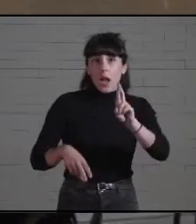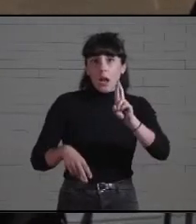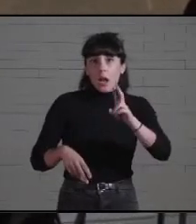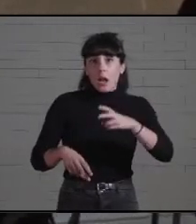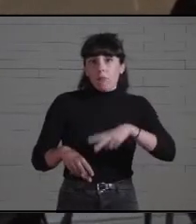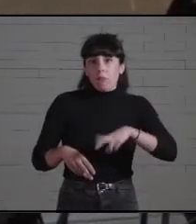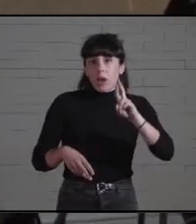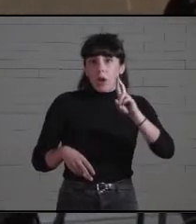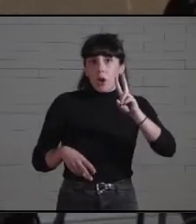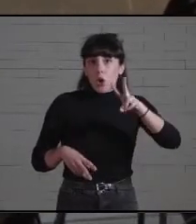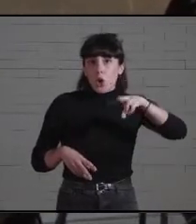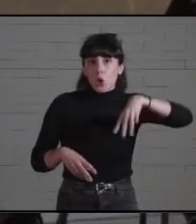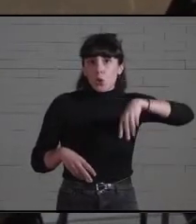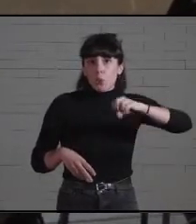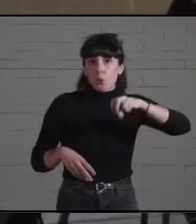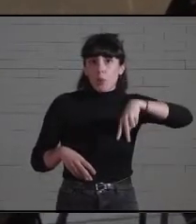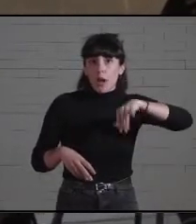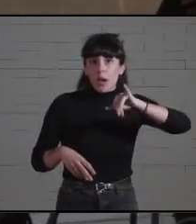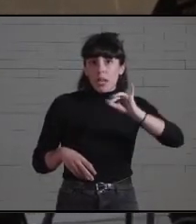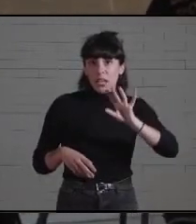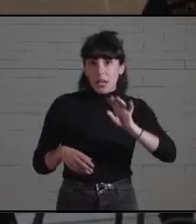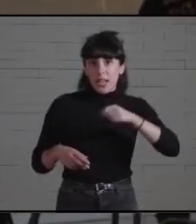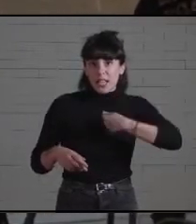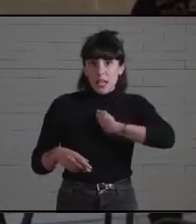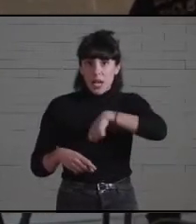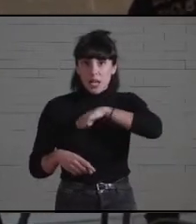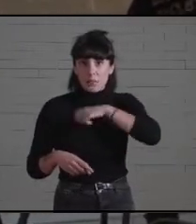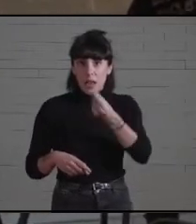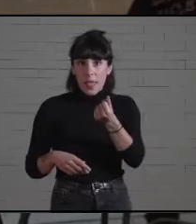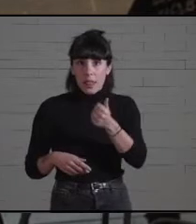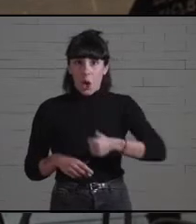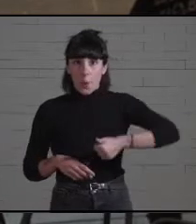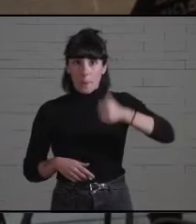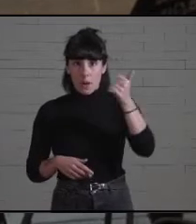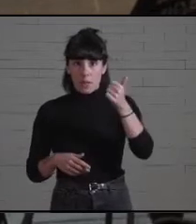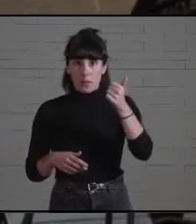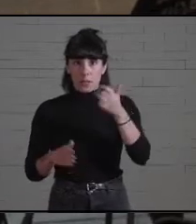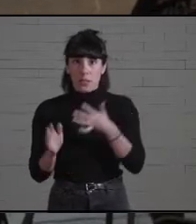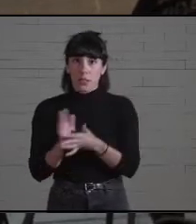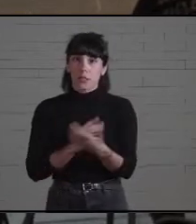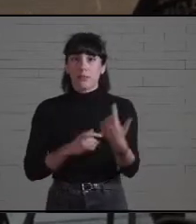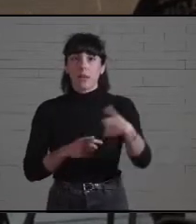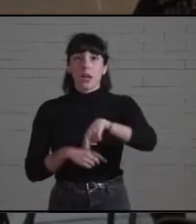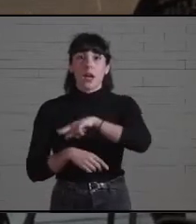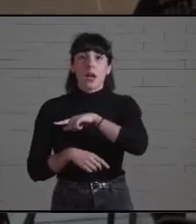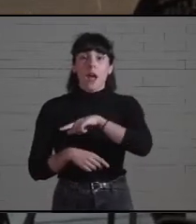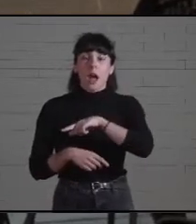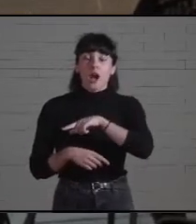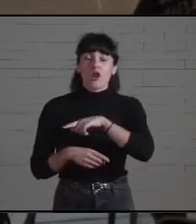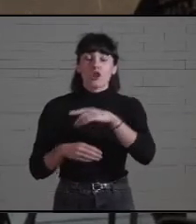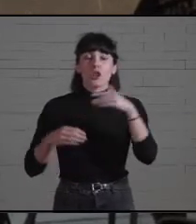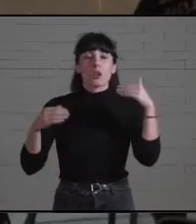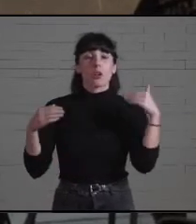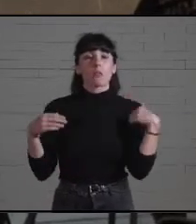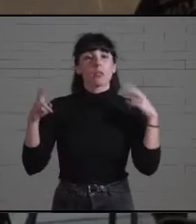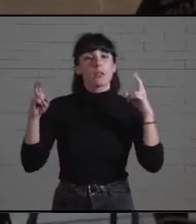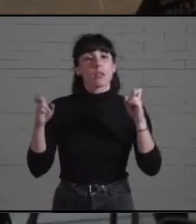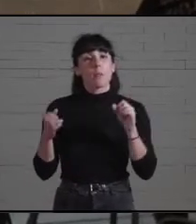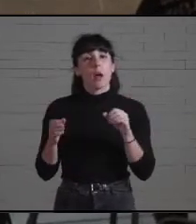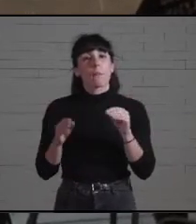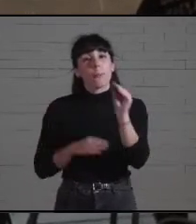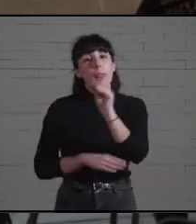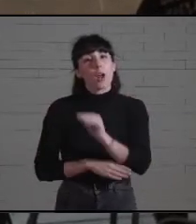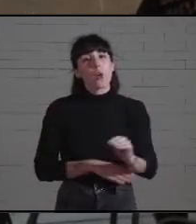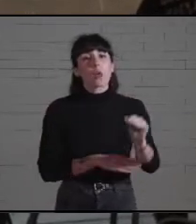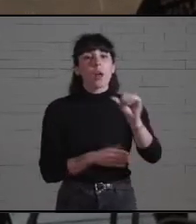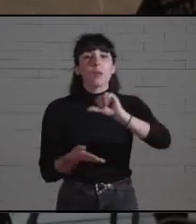país muchísimo más rico que Rumanía. Se nos ha llenado la boca con que los cuidados son centrales, que